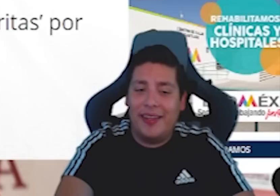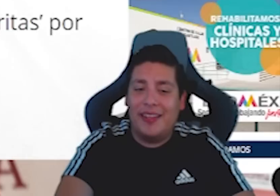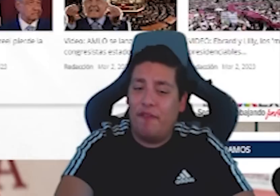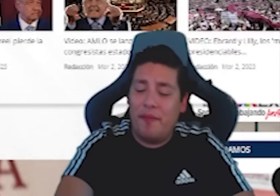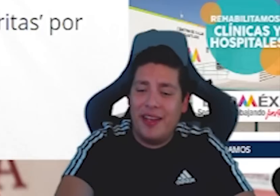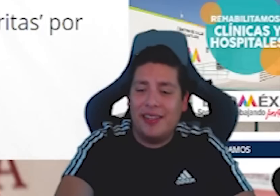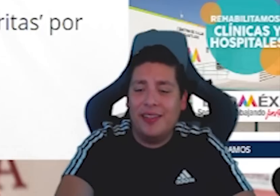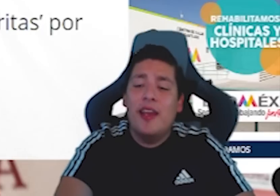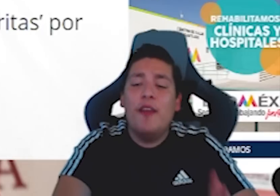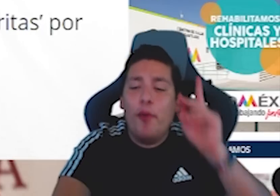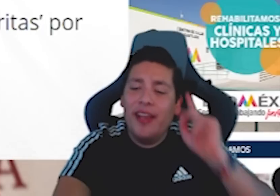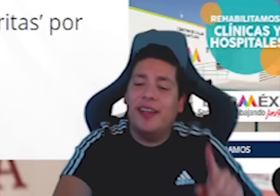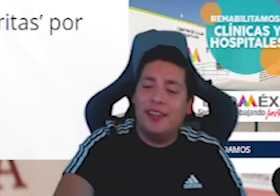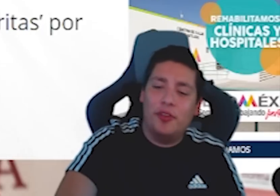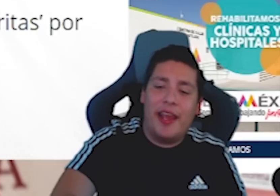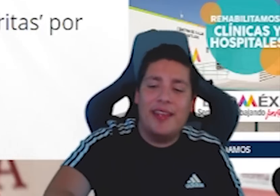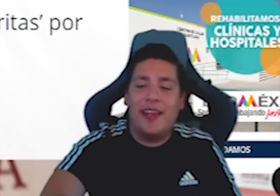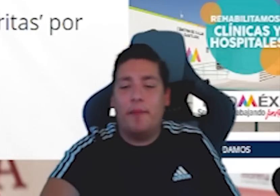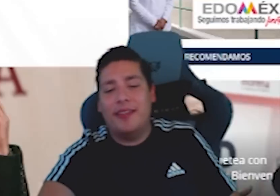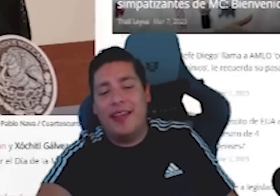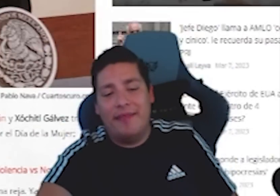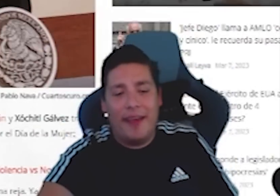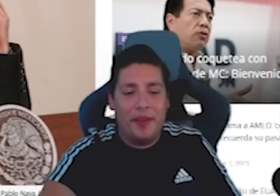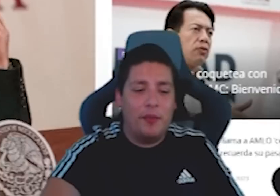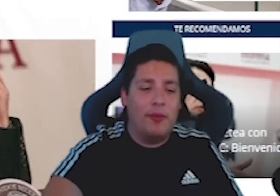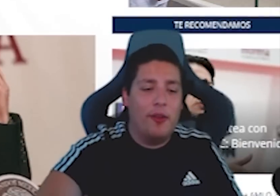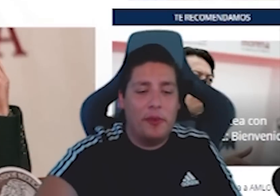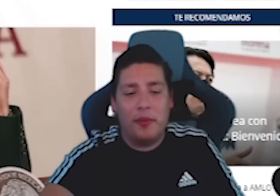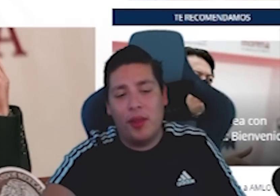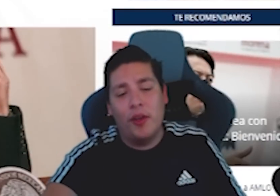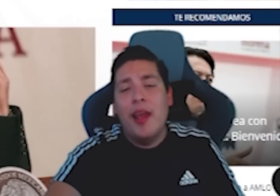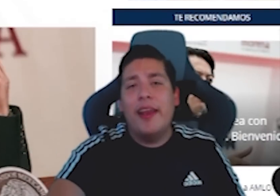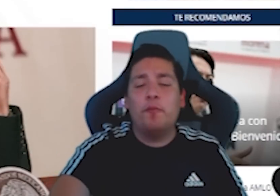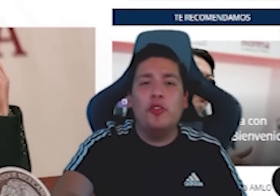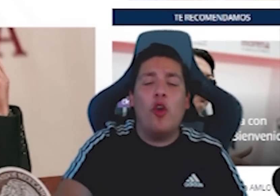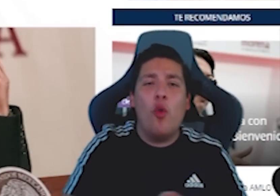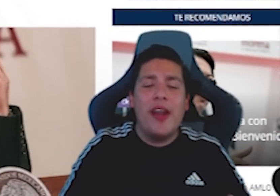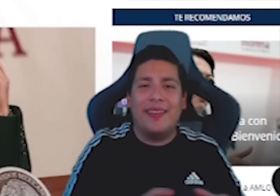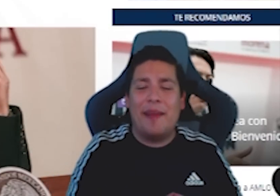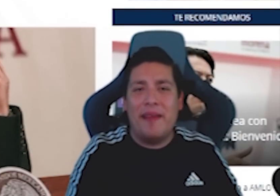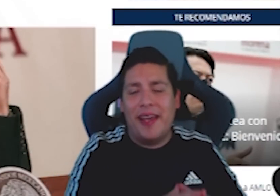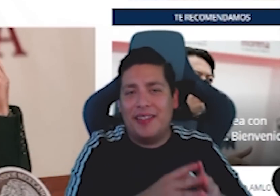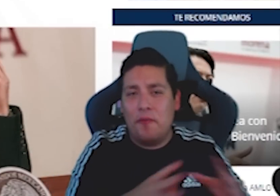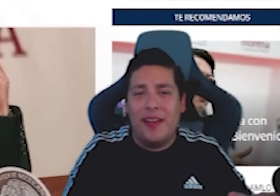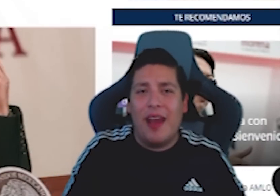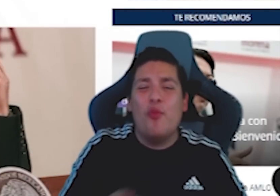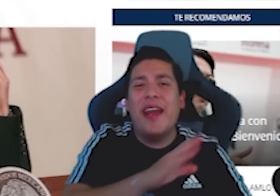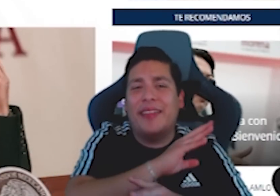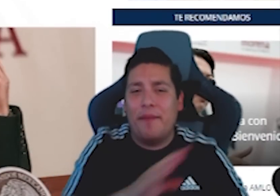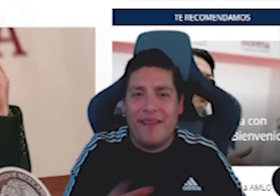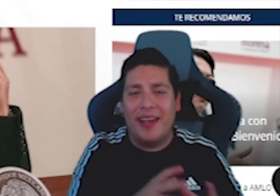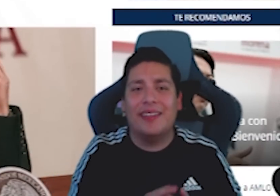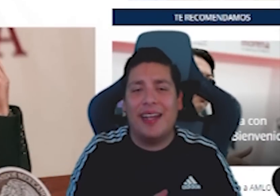de las mujeres, se dicen feministas, y por esta razón es que el presidente Andrés Manuel López Obrador les puso una tremenda